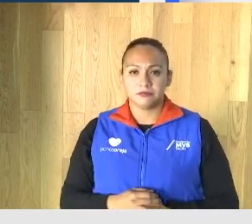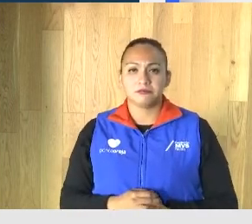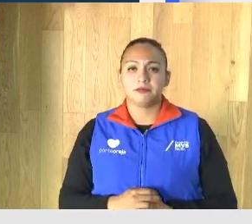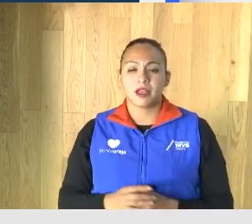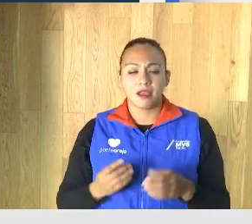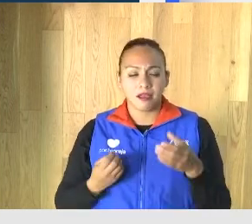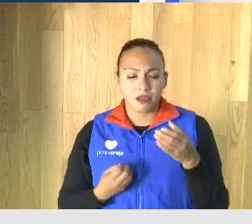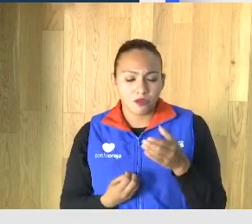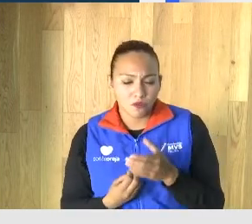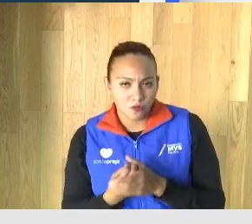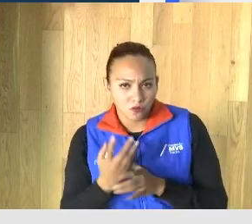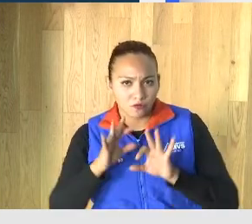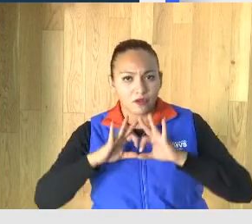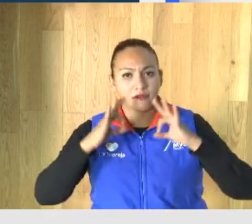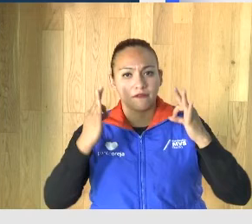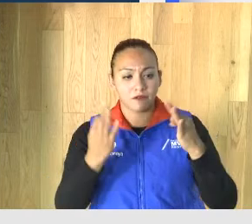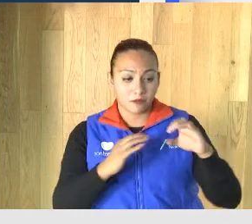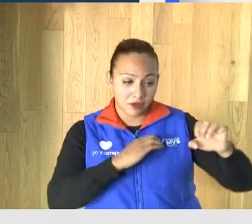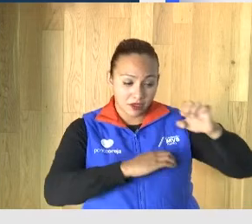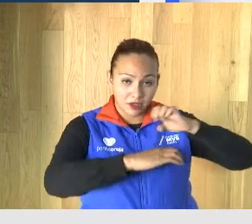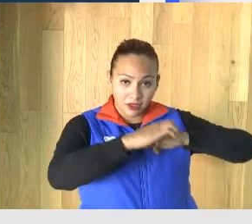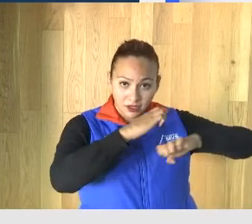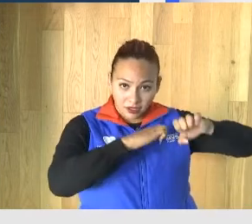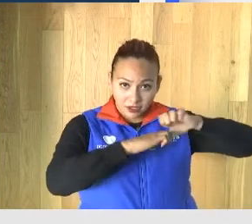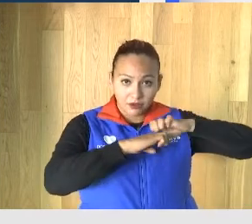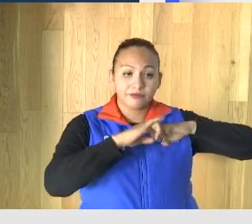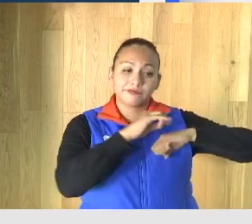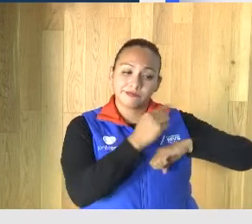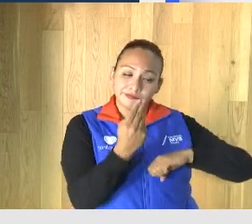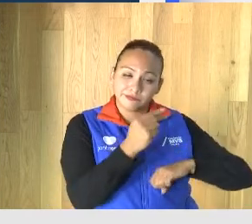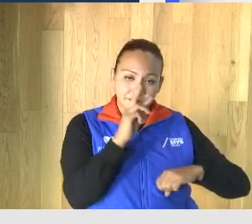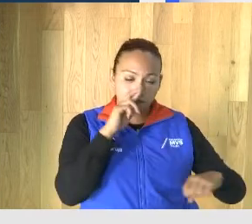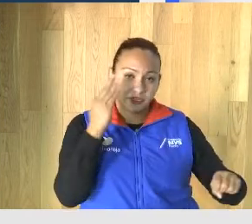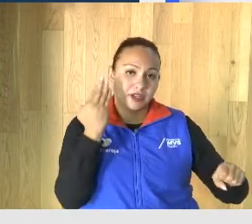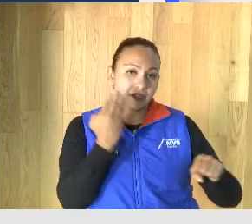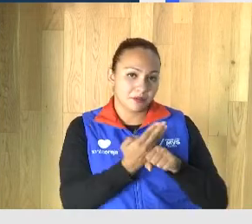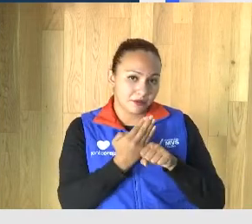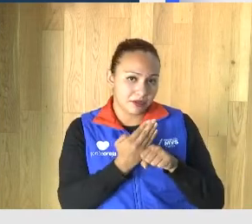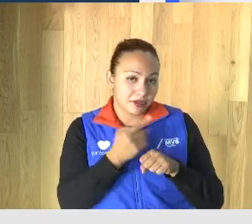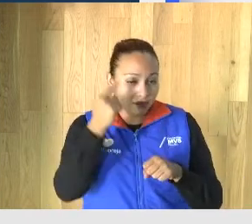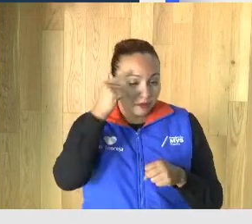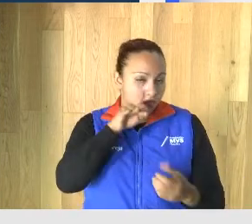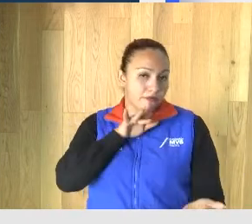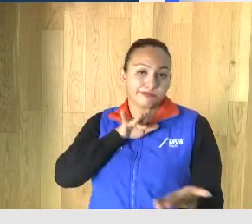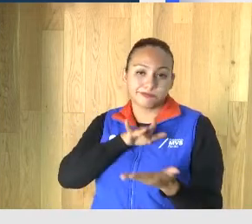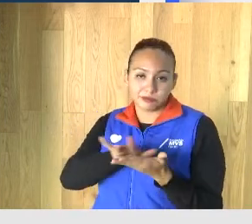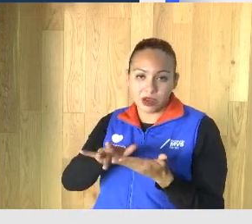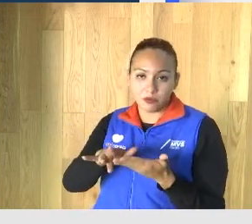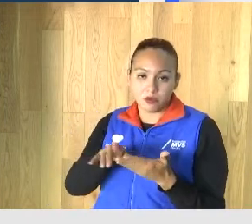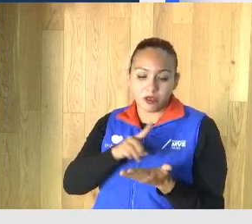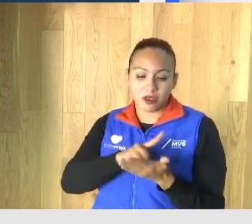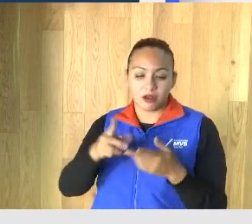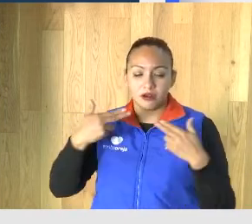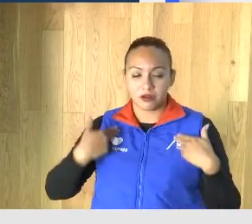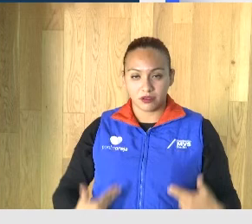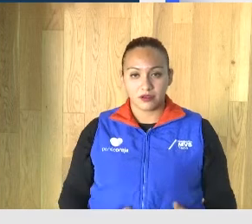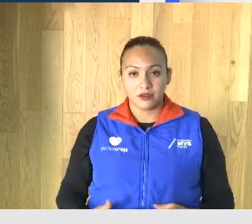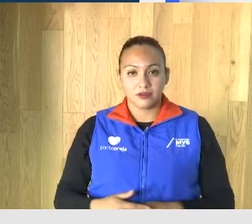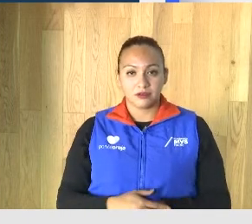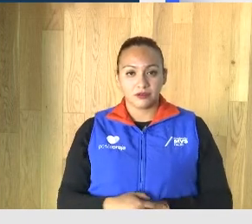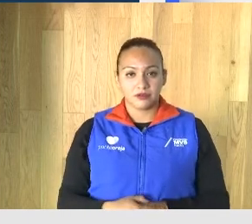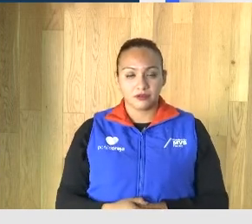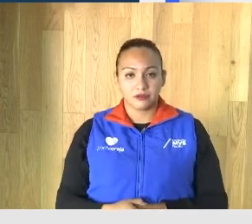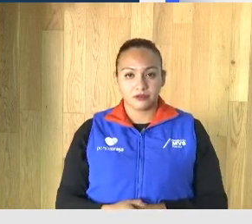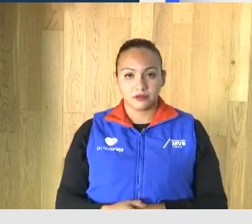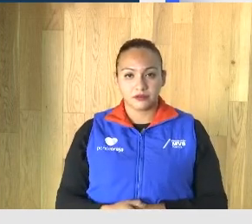una era en la que las empresas van a tener que ejercer su responsabilidad como catalizadores de la acción. Sinceramente, según